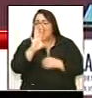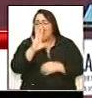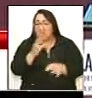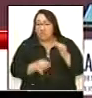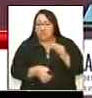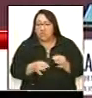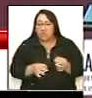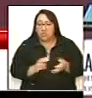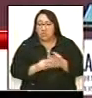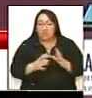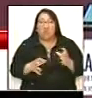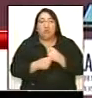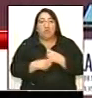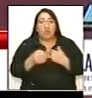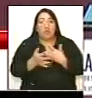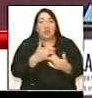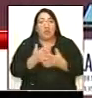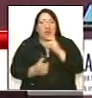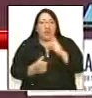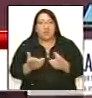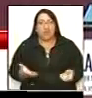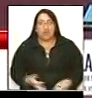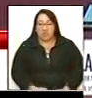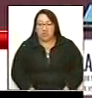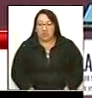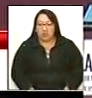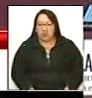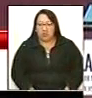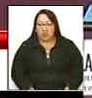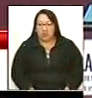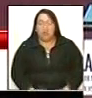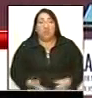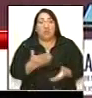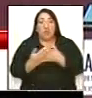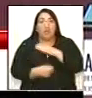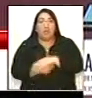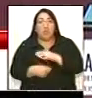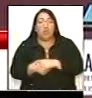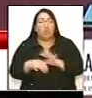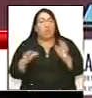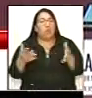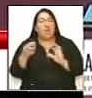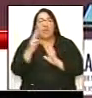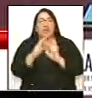justicia toma la justicia por sus manos. La corrupción de este país,